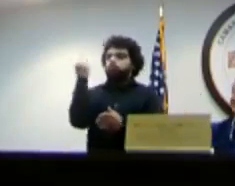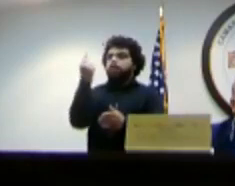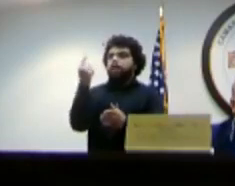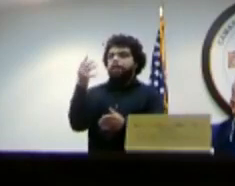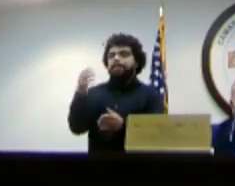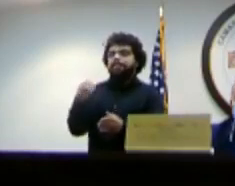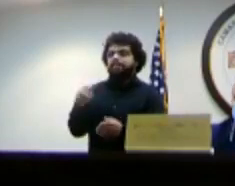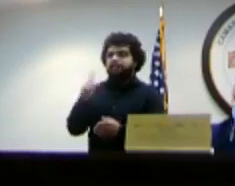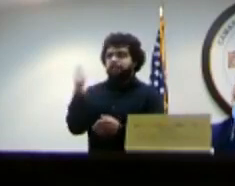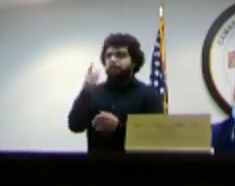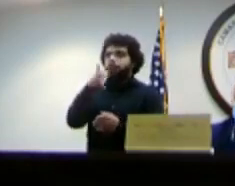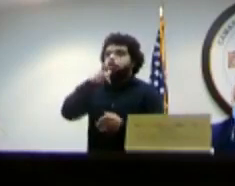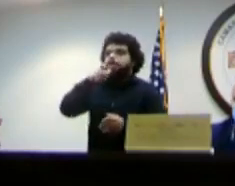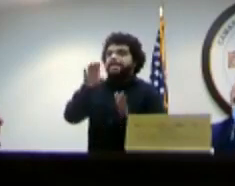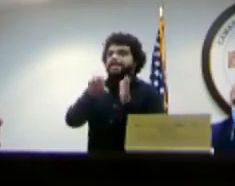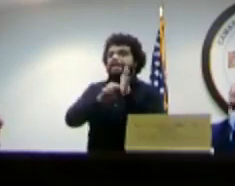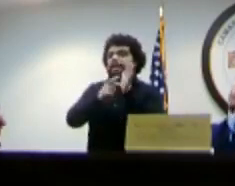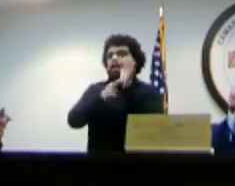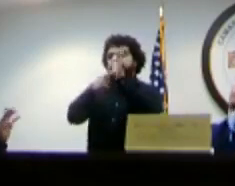de Estado.